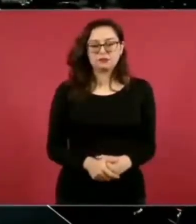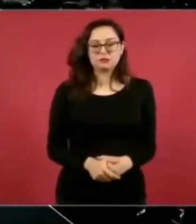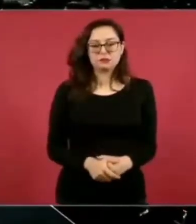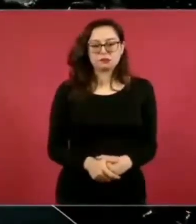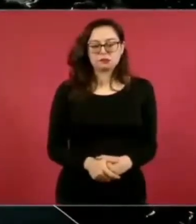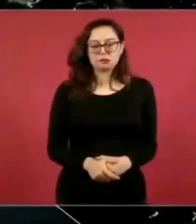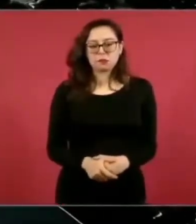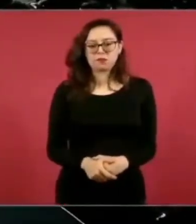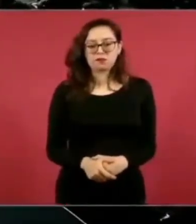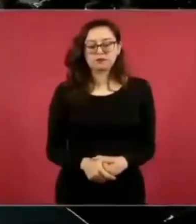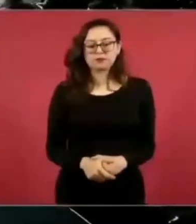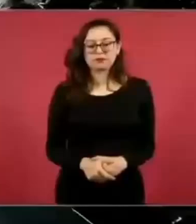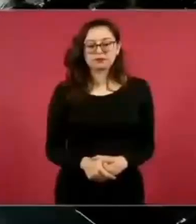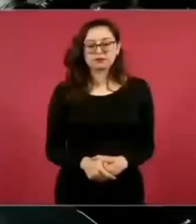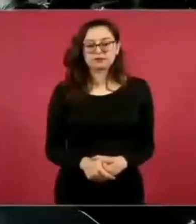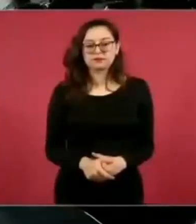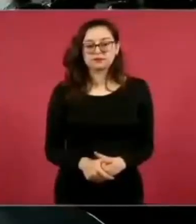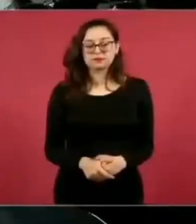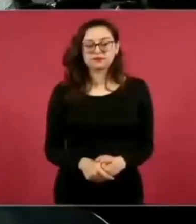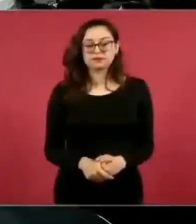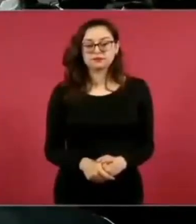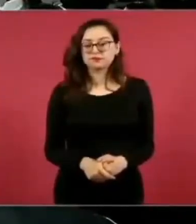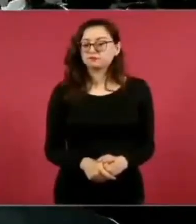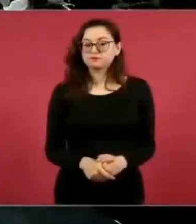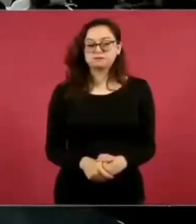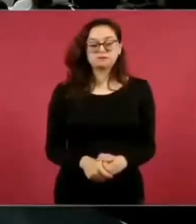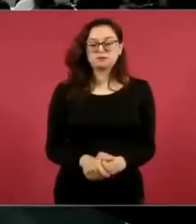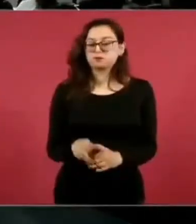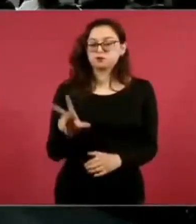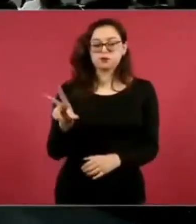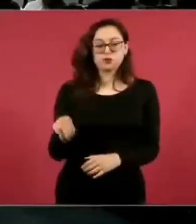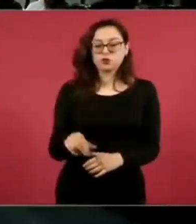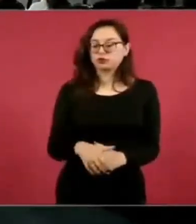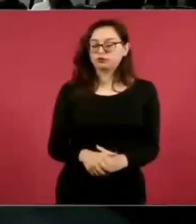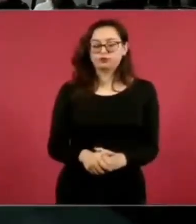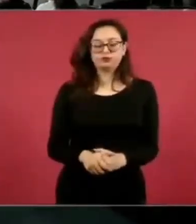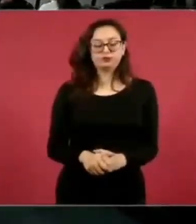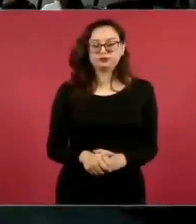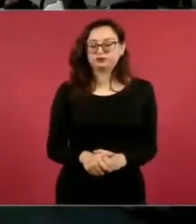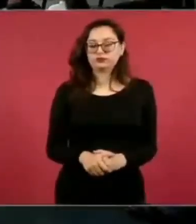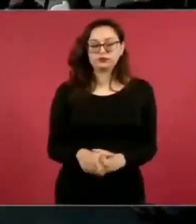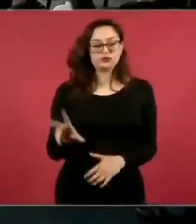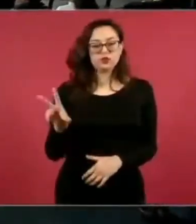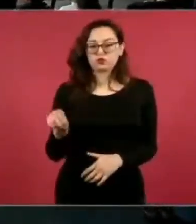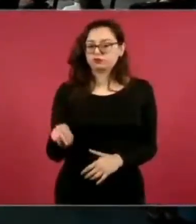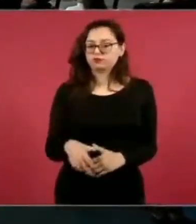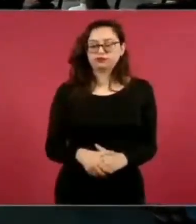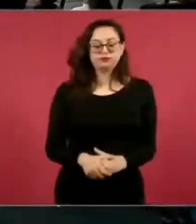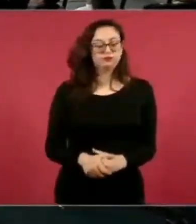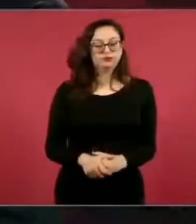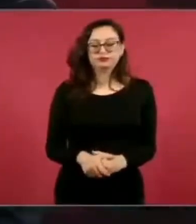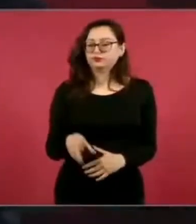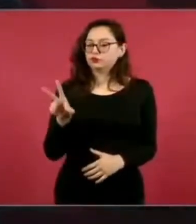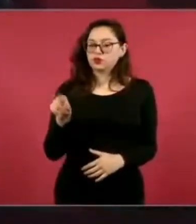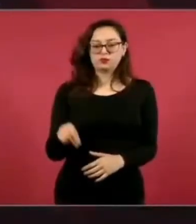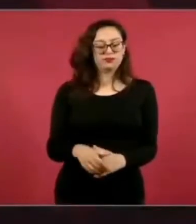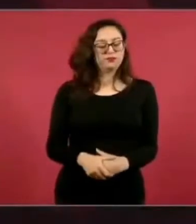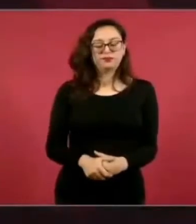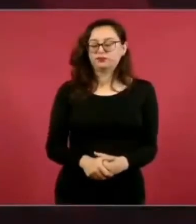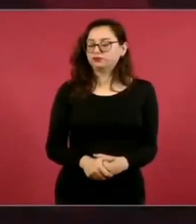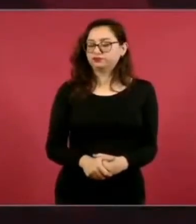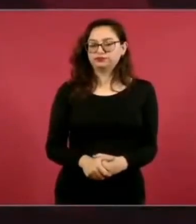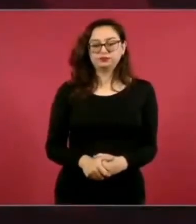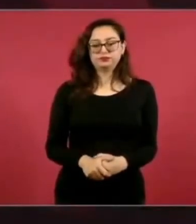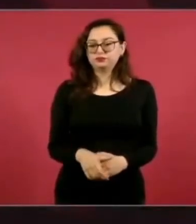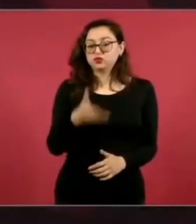Fiscalía de Sinaloa era escolta o le daba seguridad a Ismael Mayo Zambada? No sabíamos. ¿Y qué